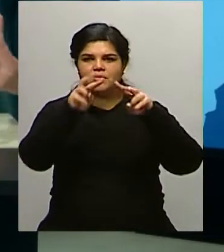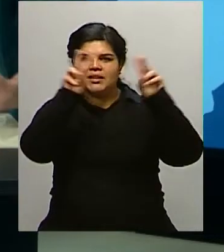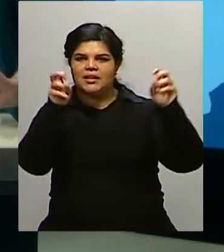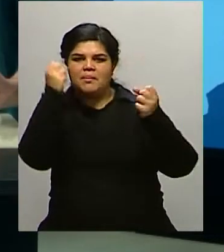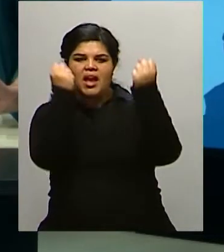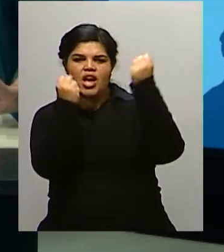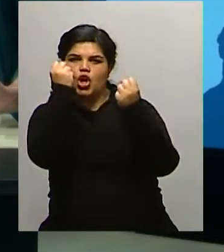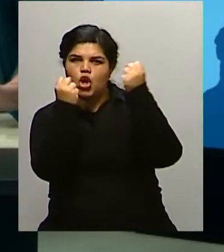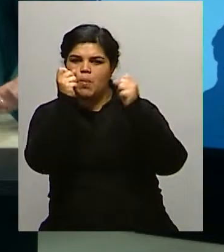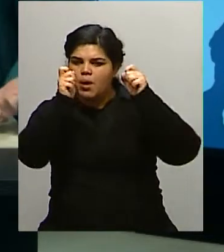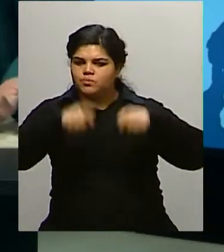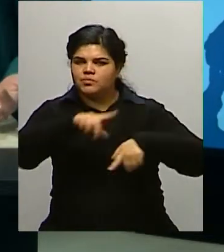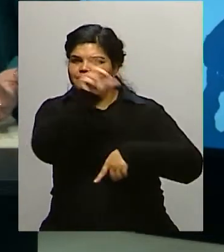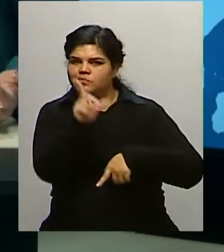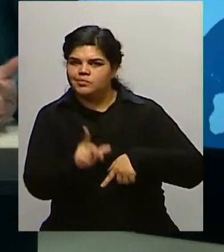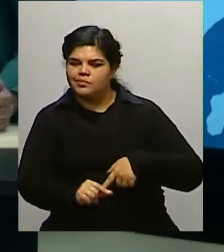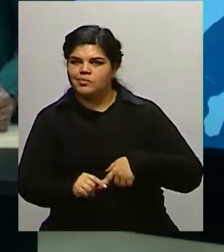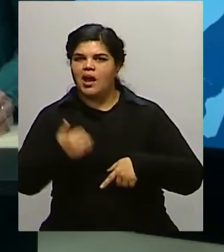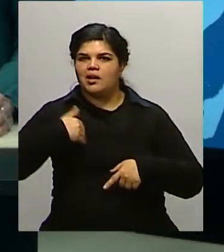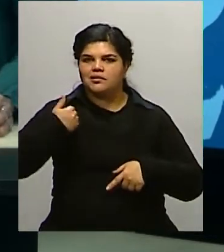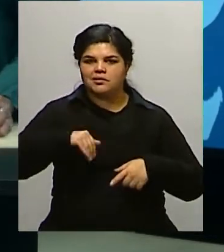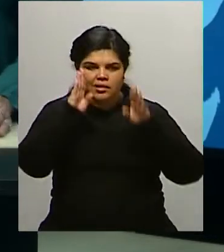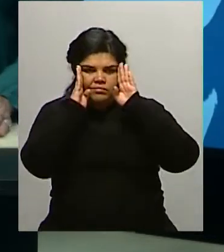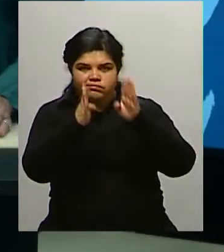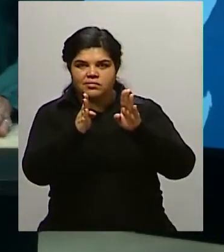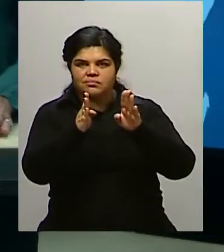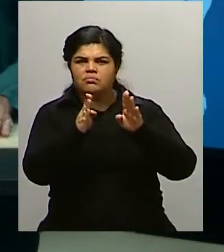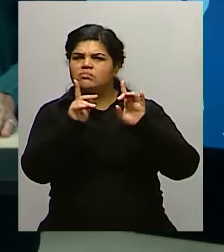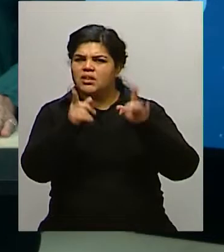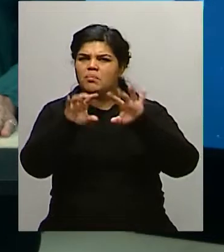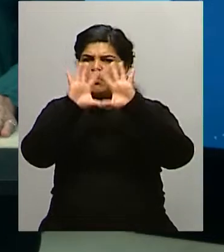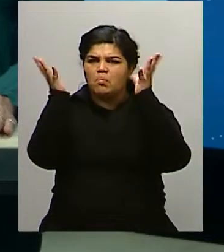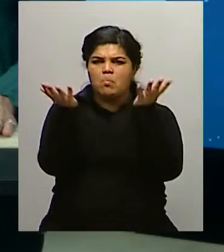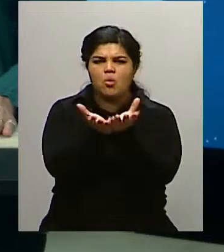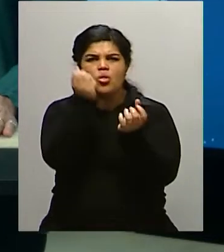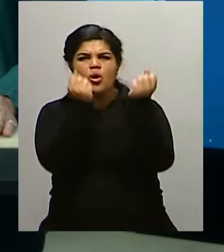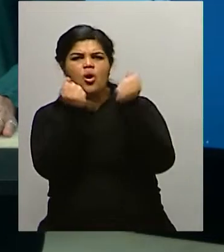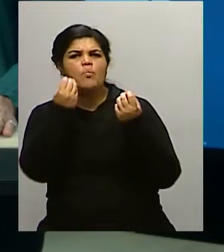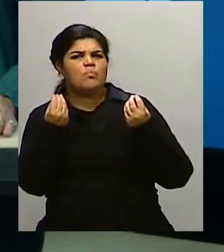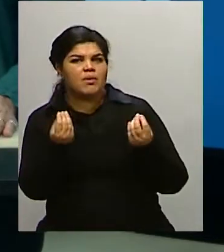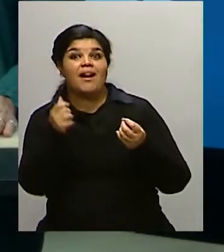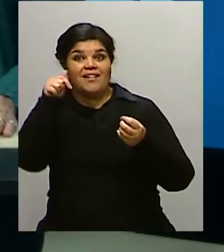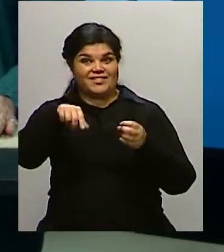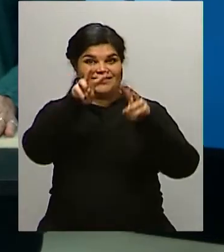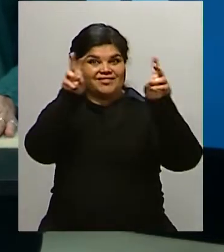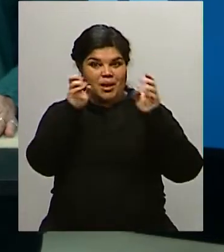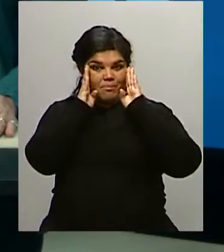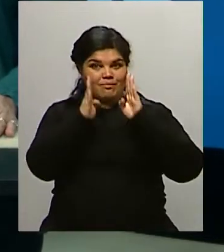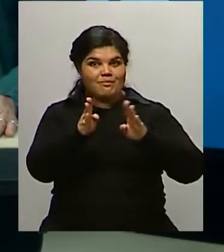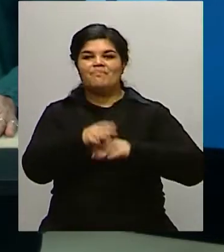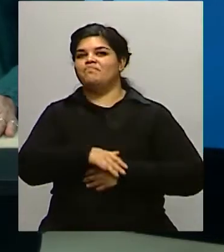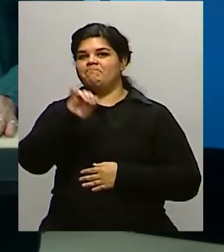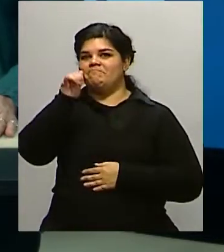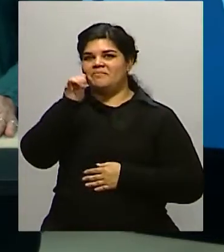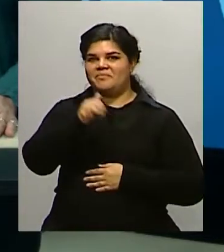nuestra, por la del propio país. Pero hay que saber qué está pasando en el mundo. Y de eso vamos a hablar hoy, ¿no? Totalmente, sí. Yo creo que si bien